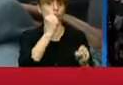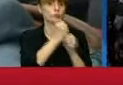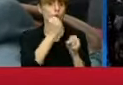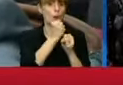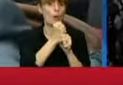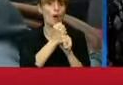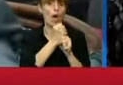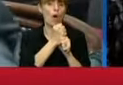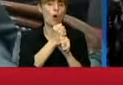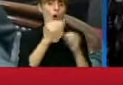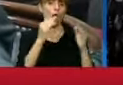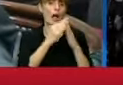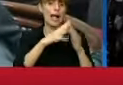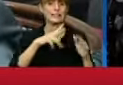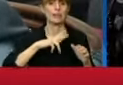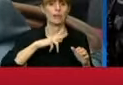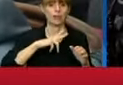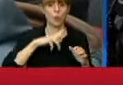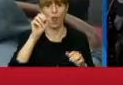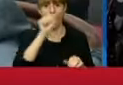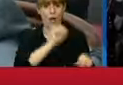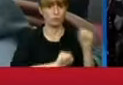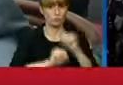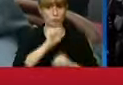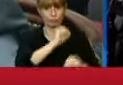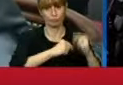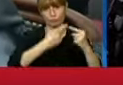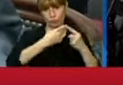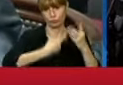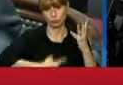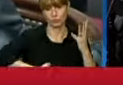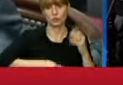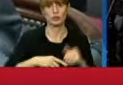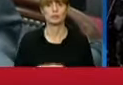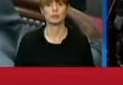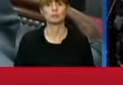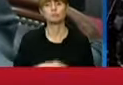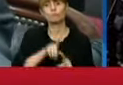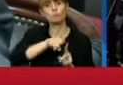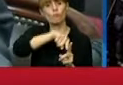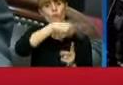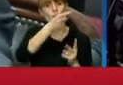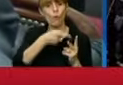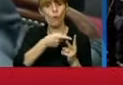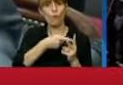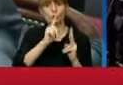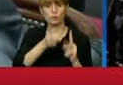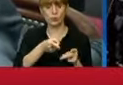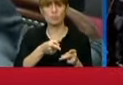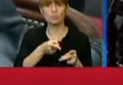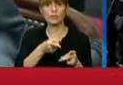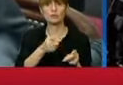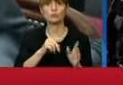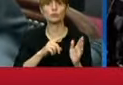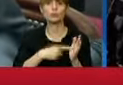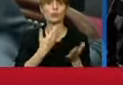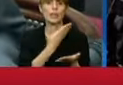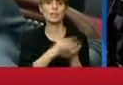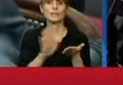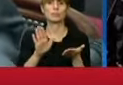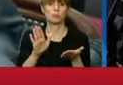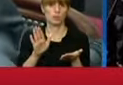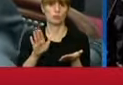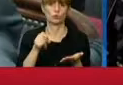hacer política que atrasa, indudablemente, que es el pasado, que tiene lugar en Naftalina. Por eso coincido acá con Alejandro Bornstein, ¿no? Como para